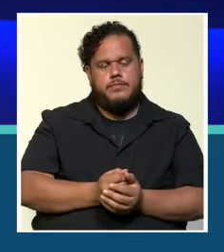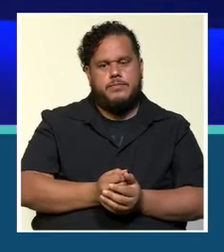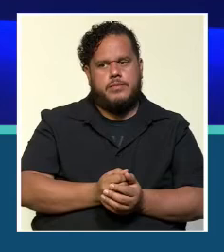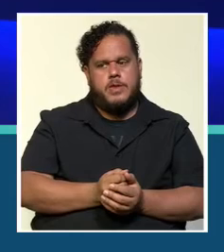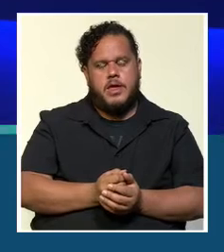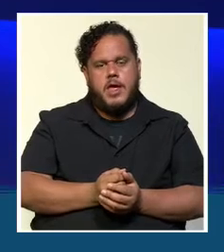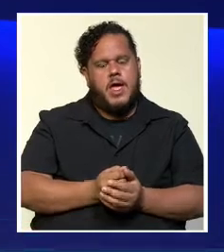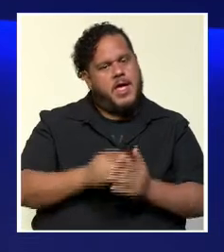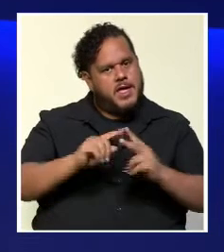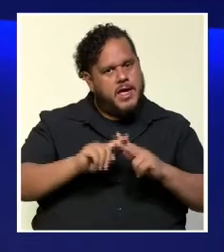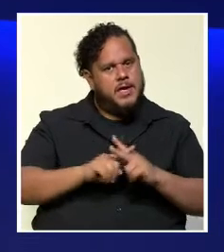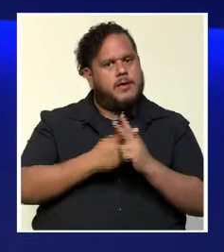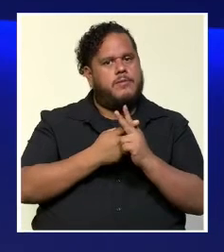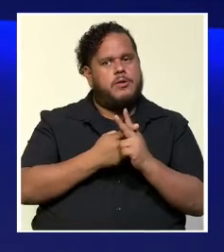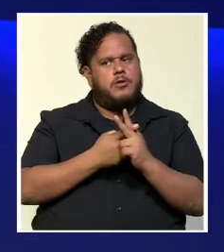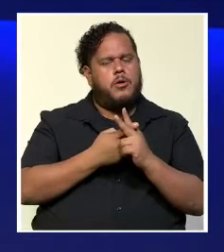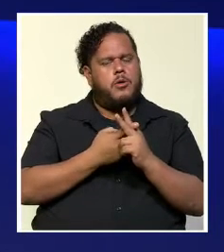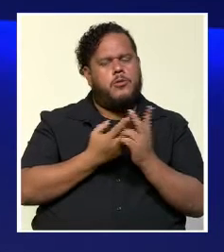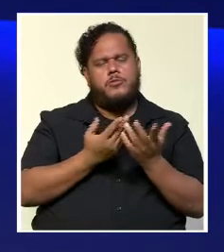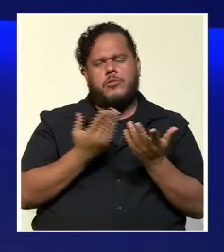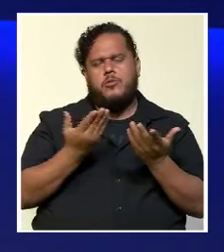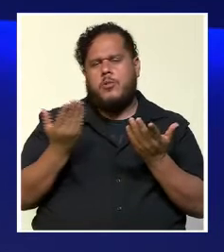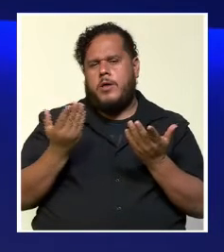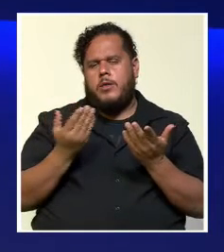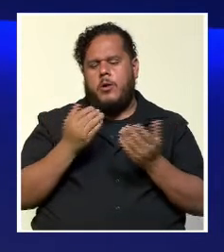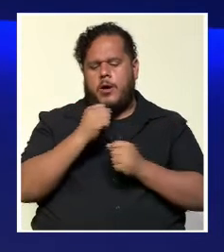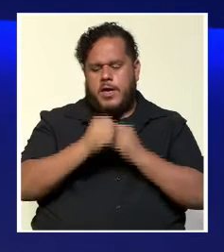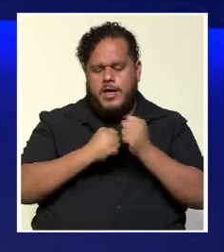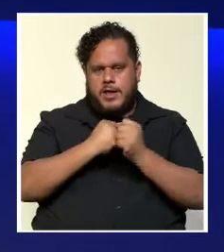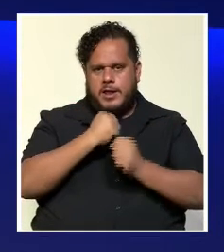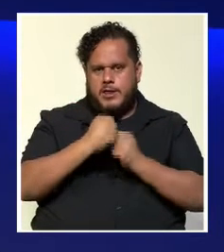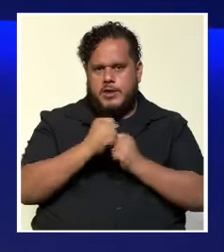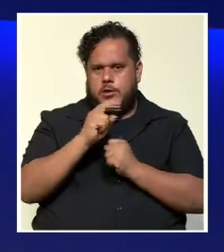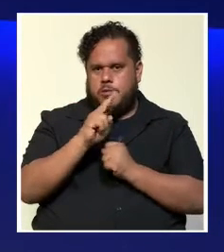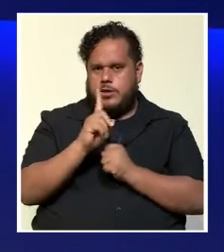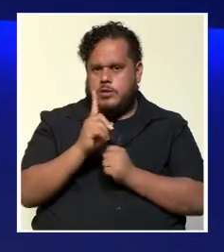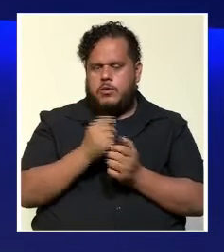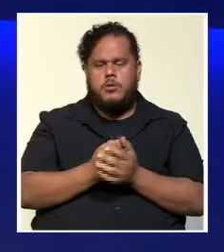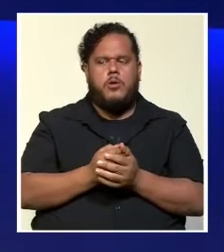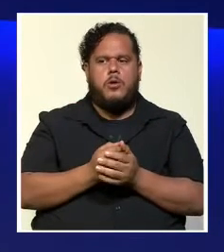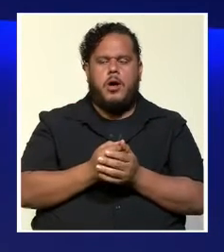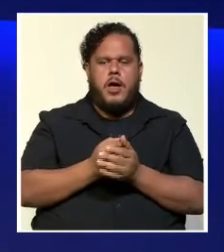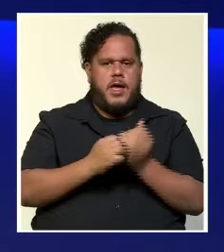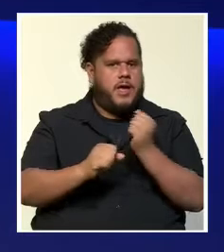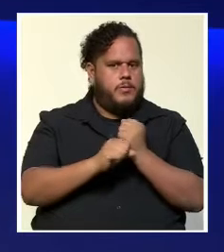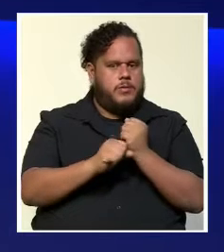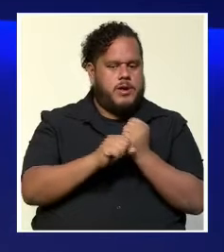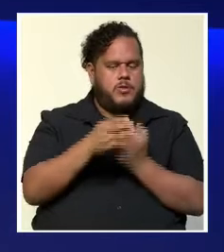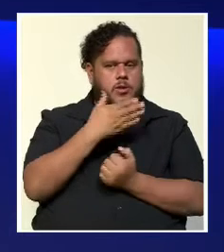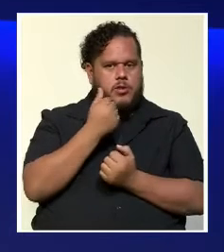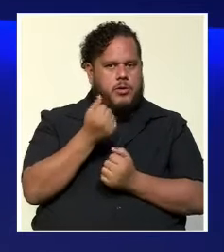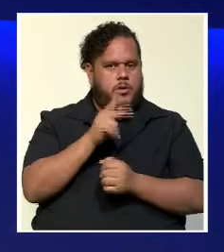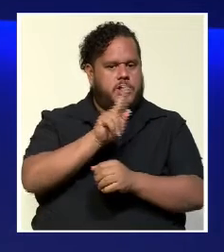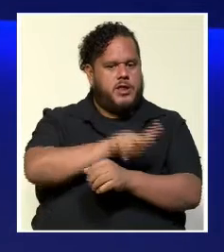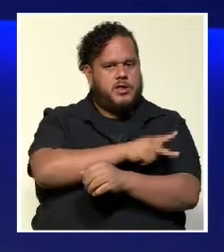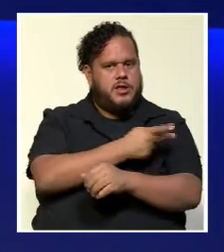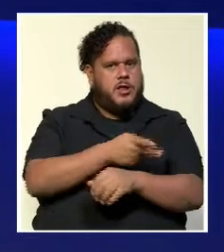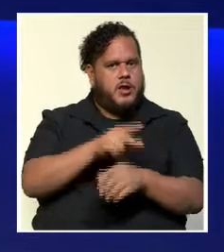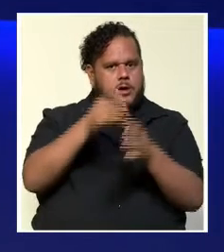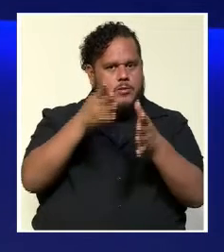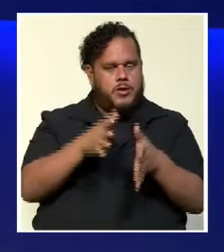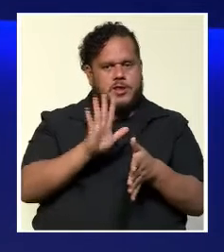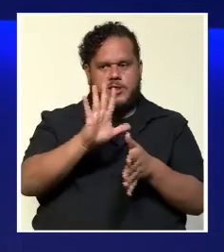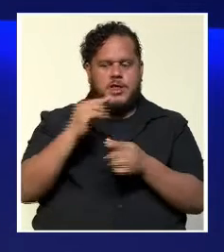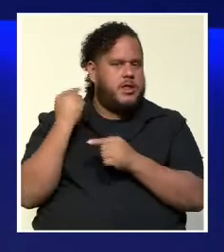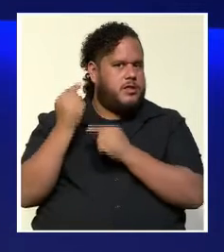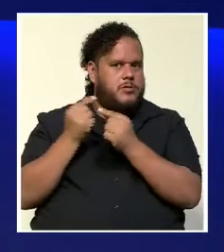que comenzó a principios del siglo XXI, publicando a los mejores poetas de su